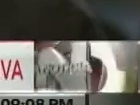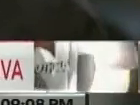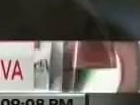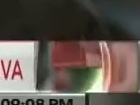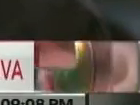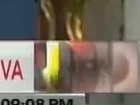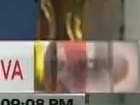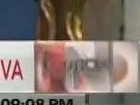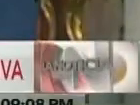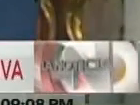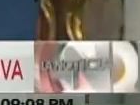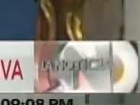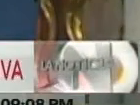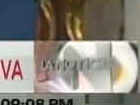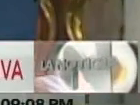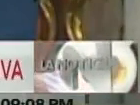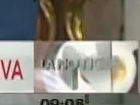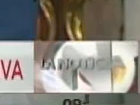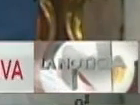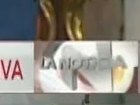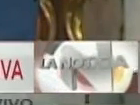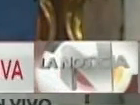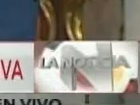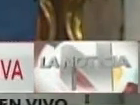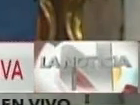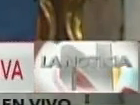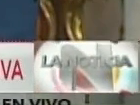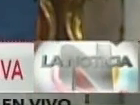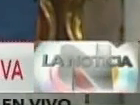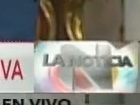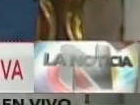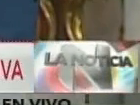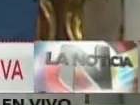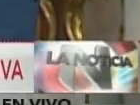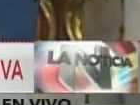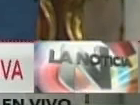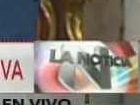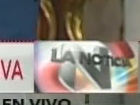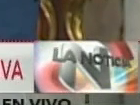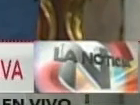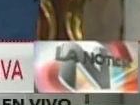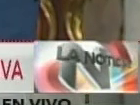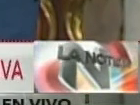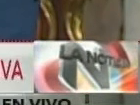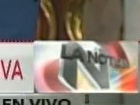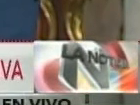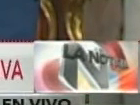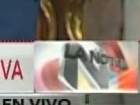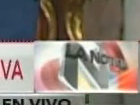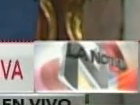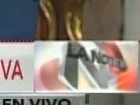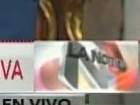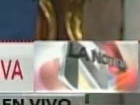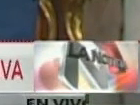Tremenda revolución alimentaria, agroalimentaria, productiva, cultural tenemos que hacer.